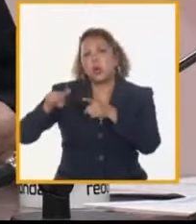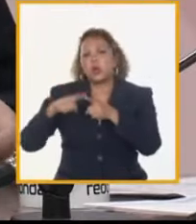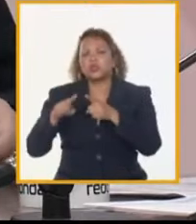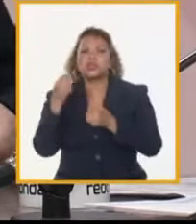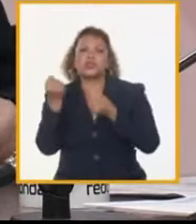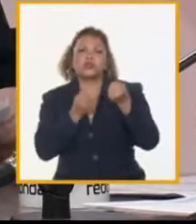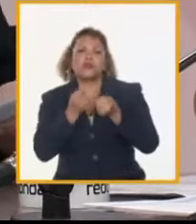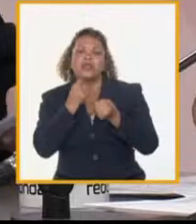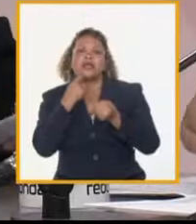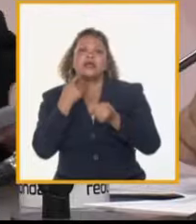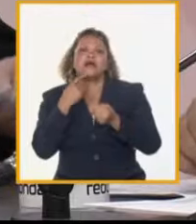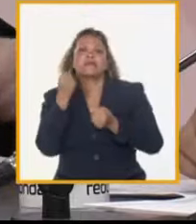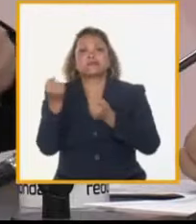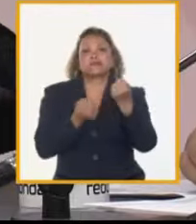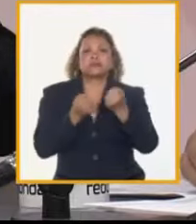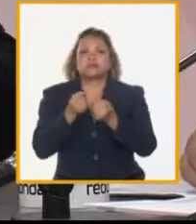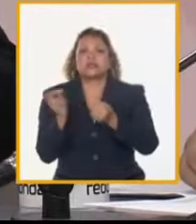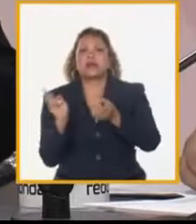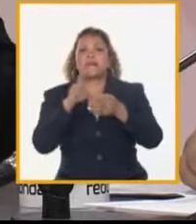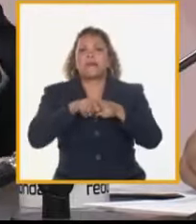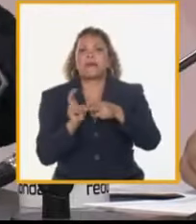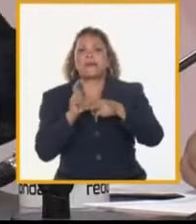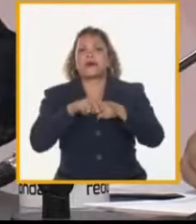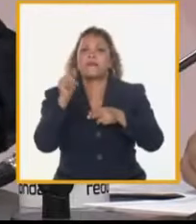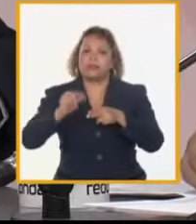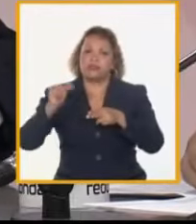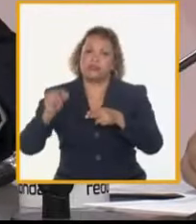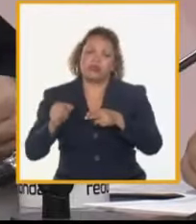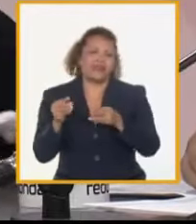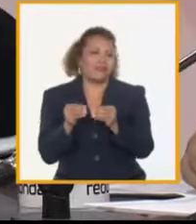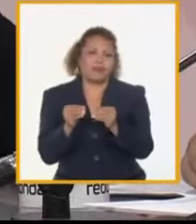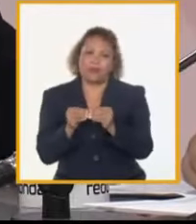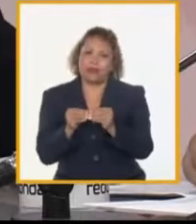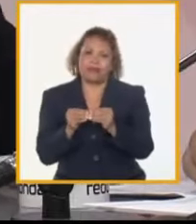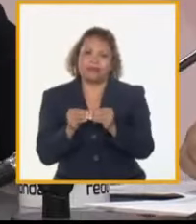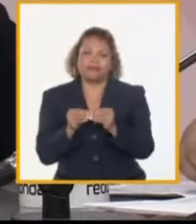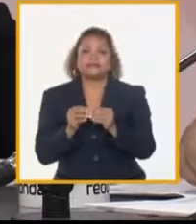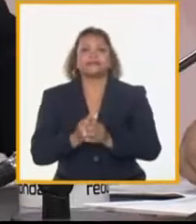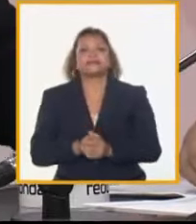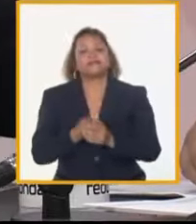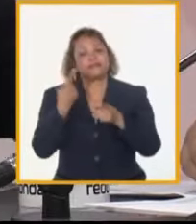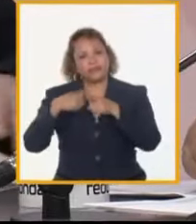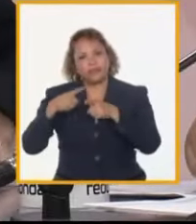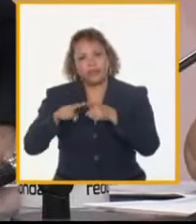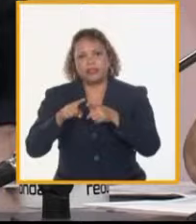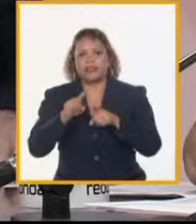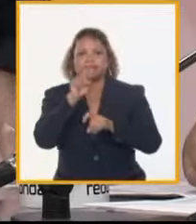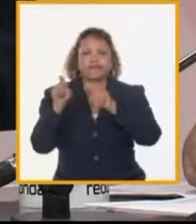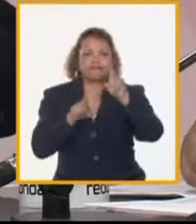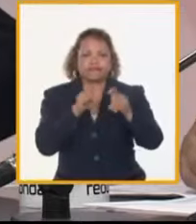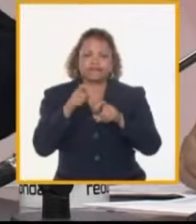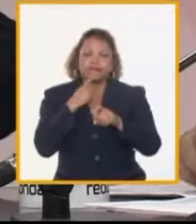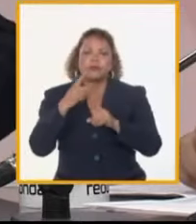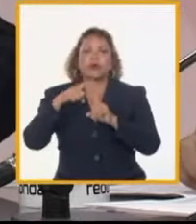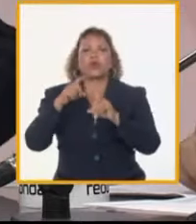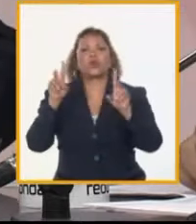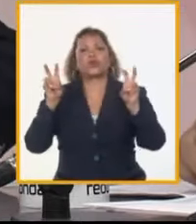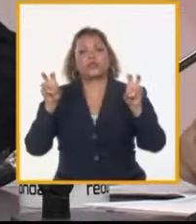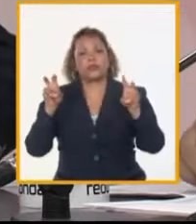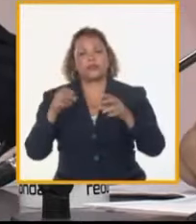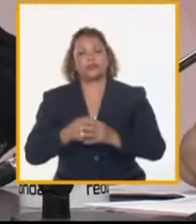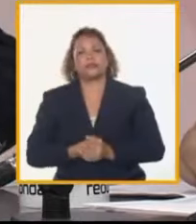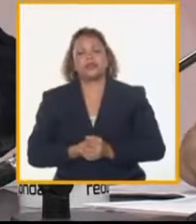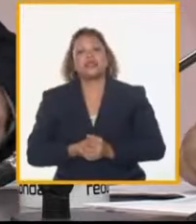el camino. Y así, pues, también varias opiniones sobre estos temas. Por eso quiero comenzar hablando